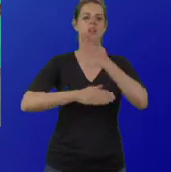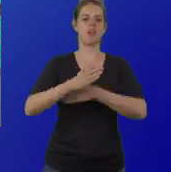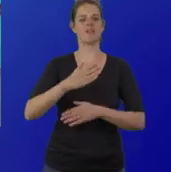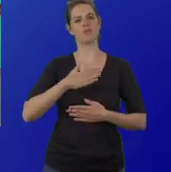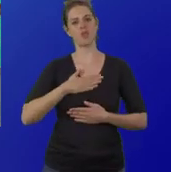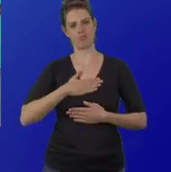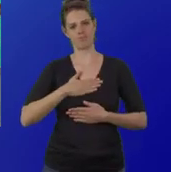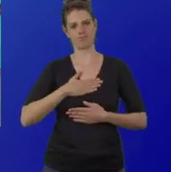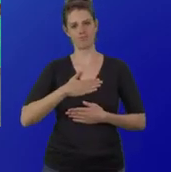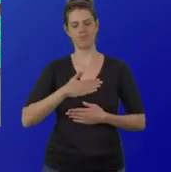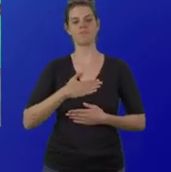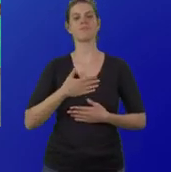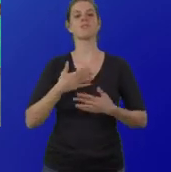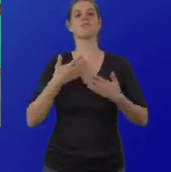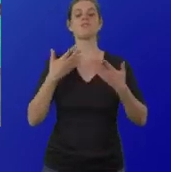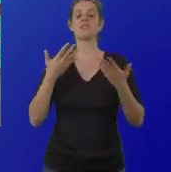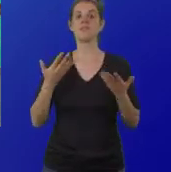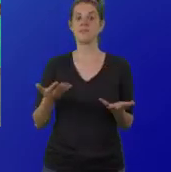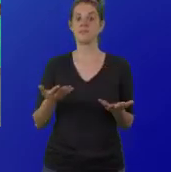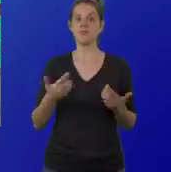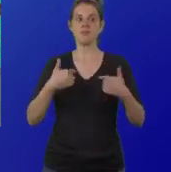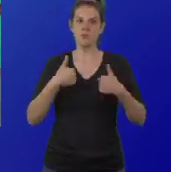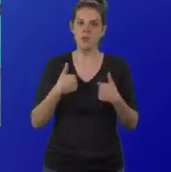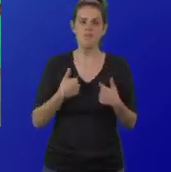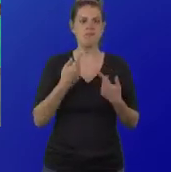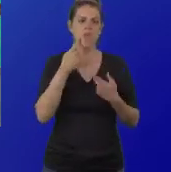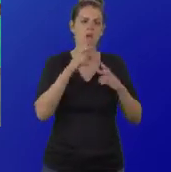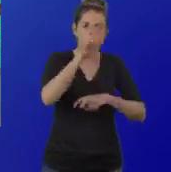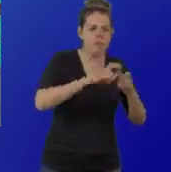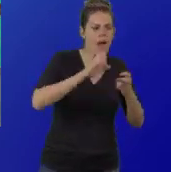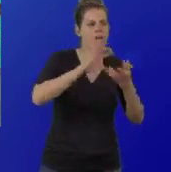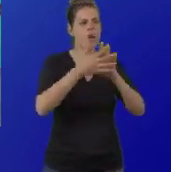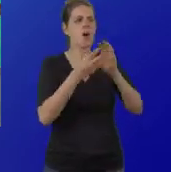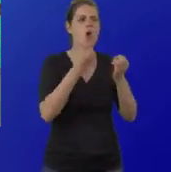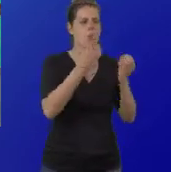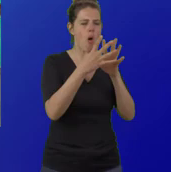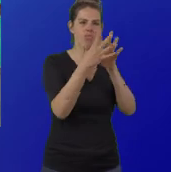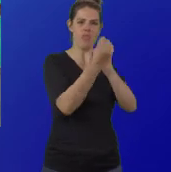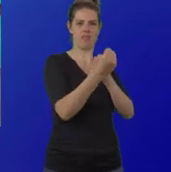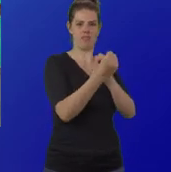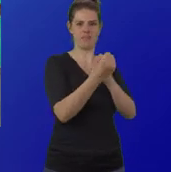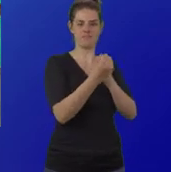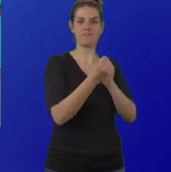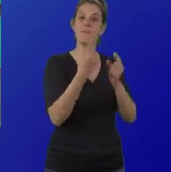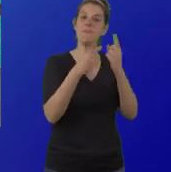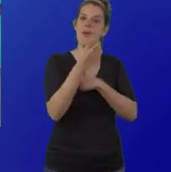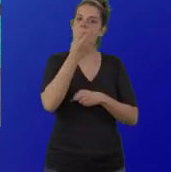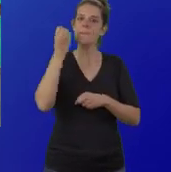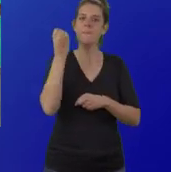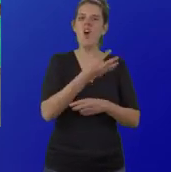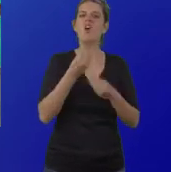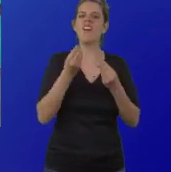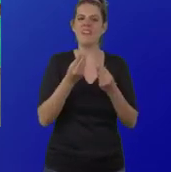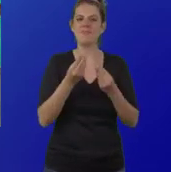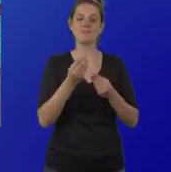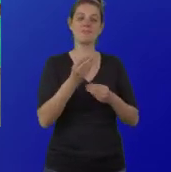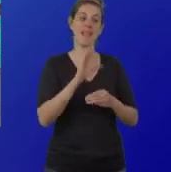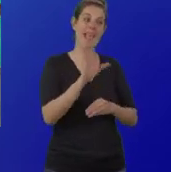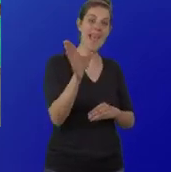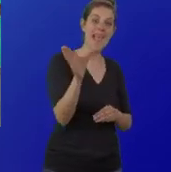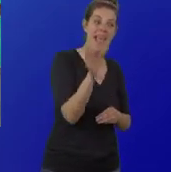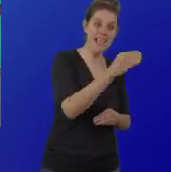caso. ¿Qué significa esto? Que tuve que buscar algunos recursos para entender, pero lo mejor de todo no fue